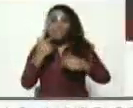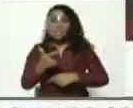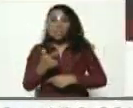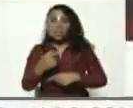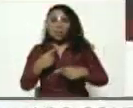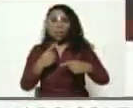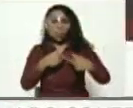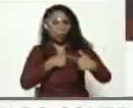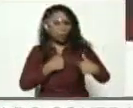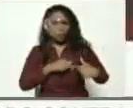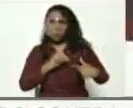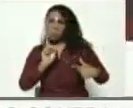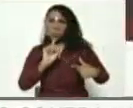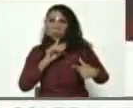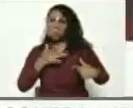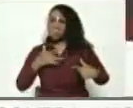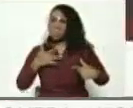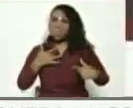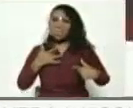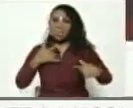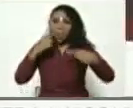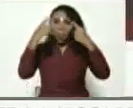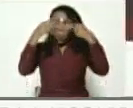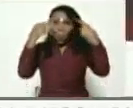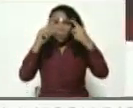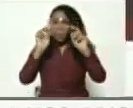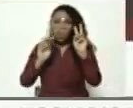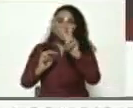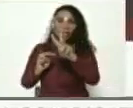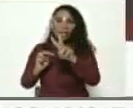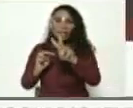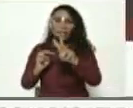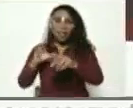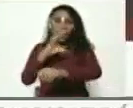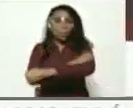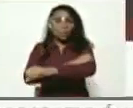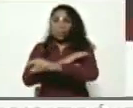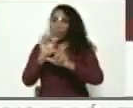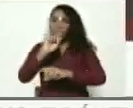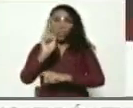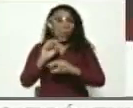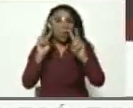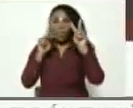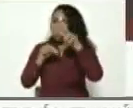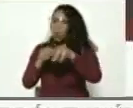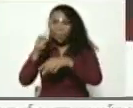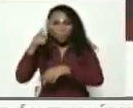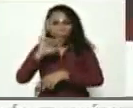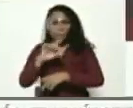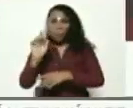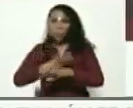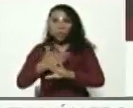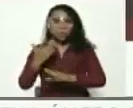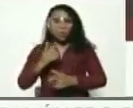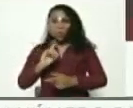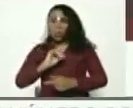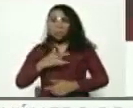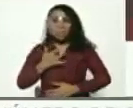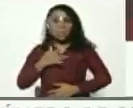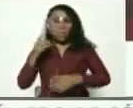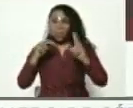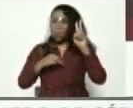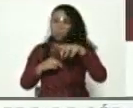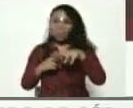Que no siente, ojos que lo ven. La oligarquía no ve al pueblo, por eso no la siente, por eso no la ve. Él sintió